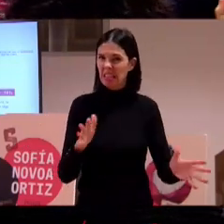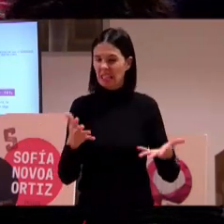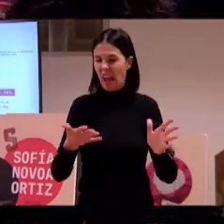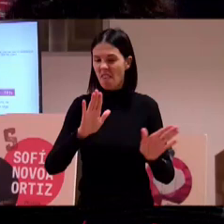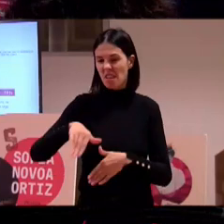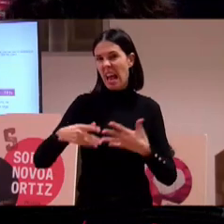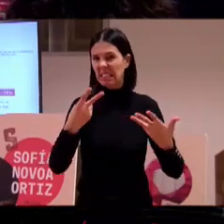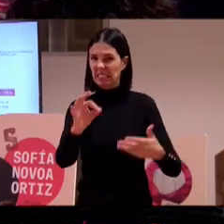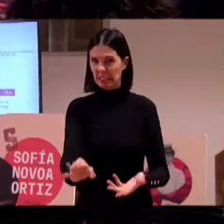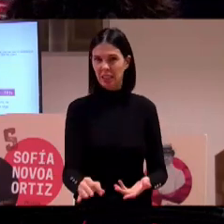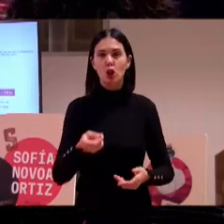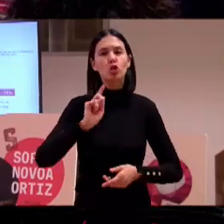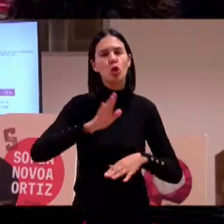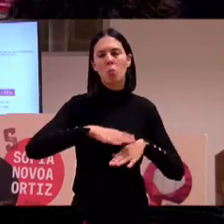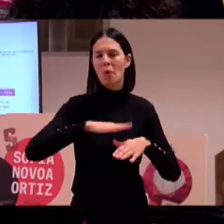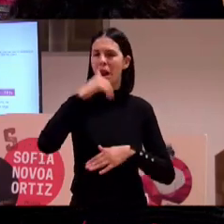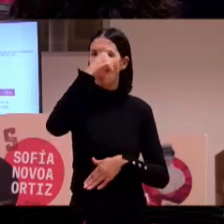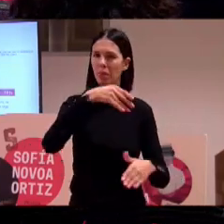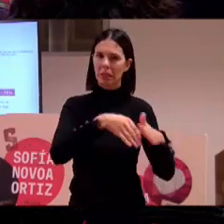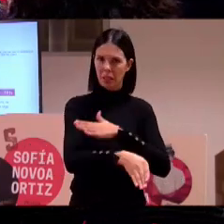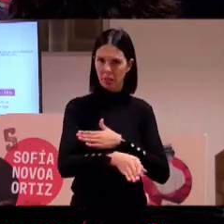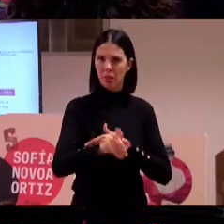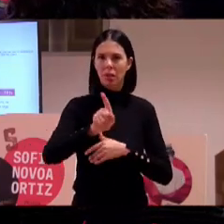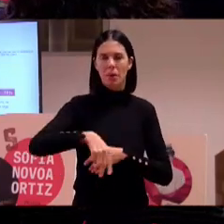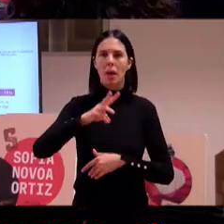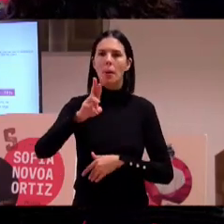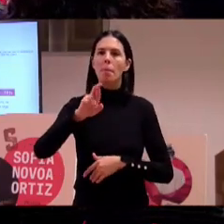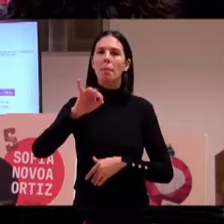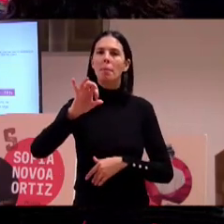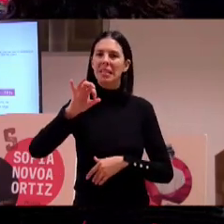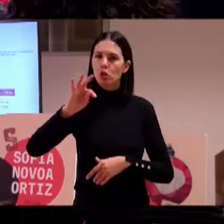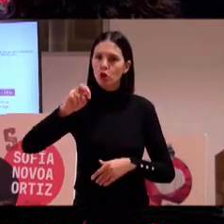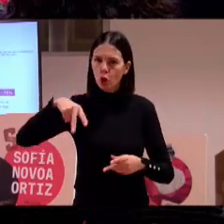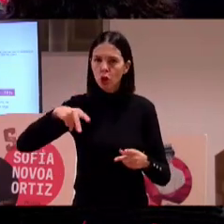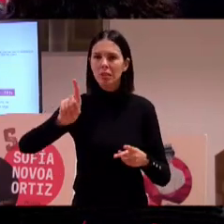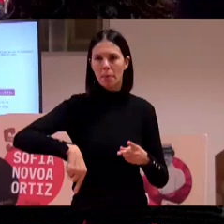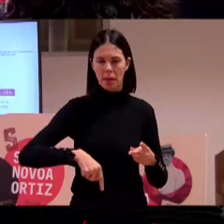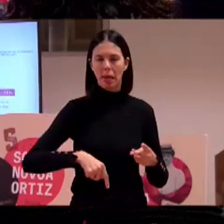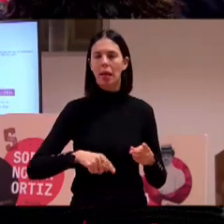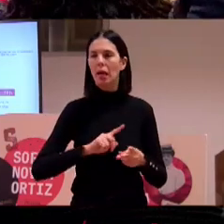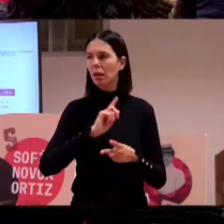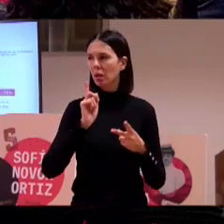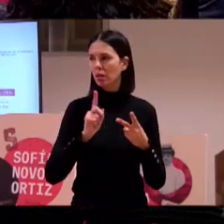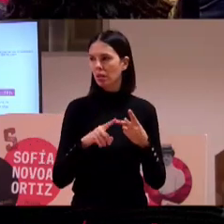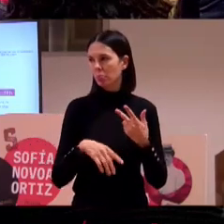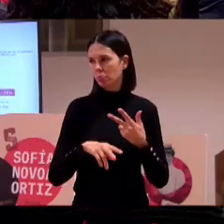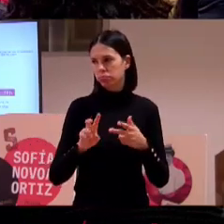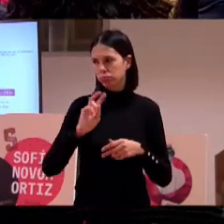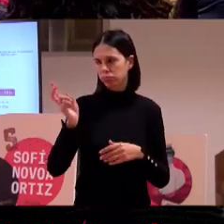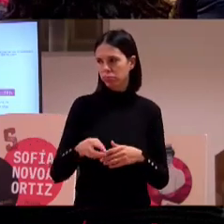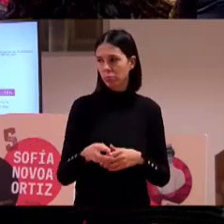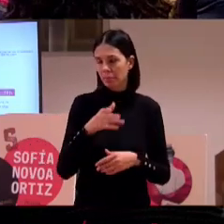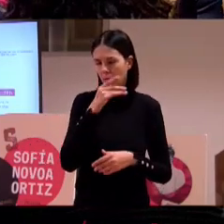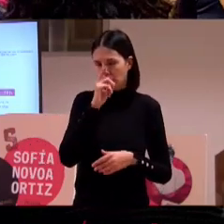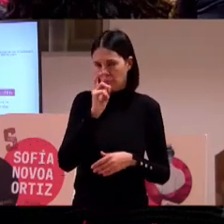finales de los 70, fueron solo para hombres, incluyendo Princeton, que también es Ivy League. No,